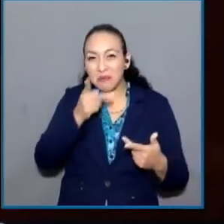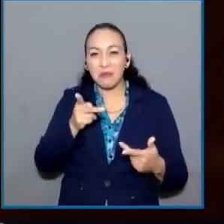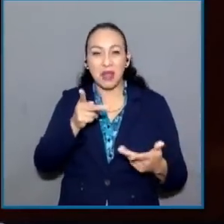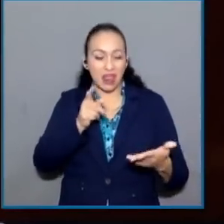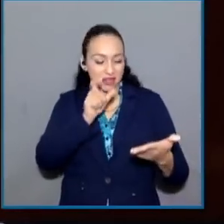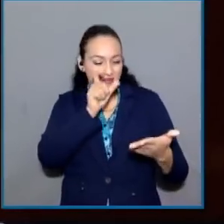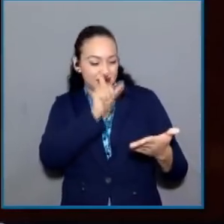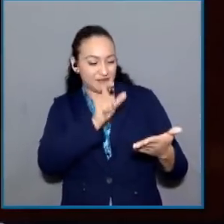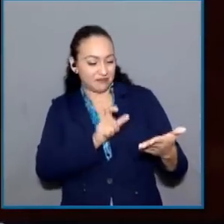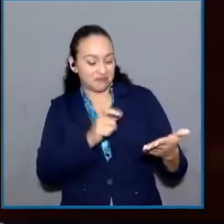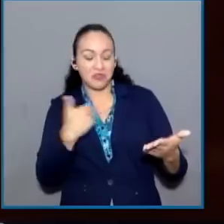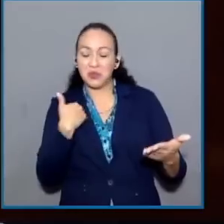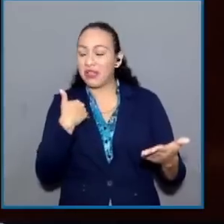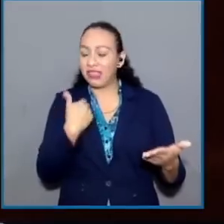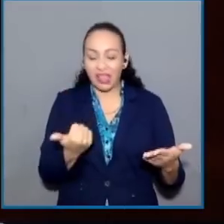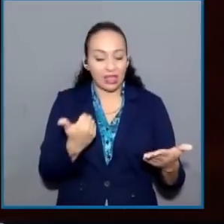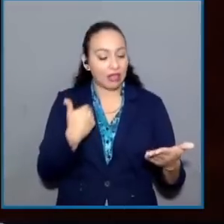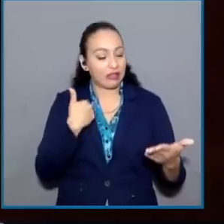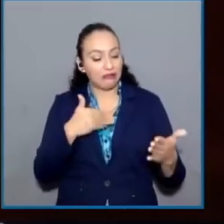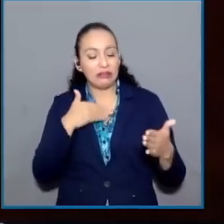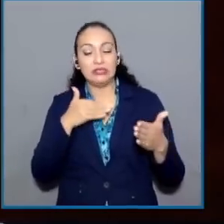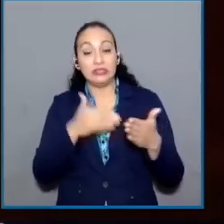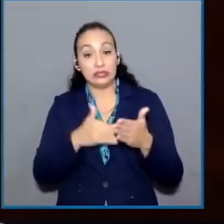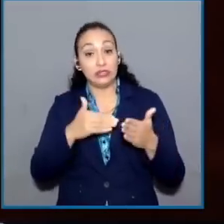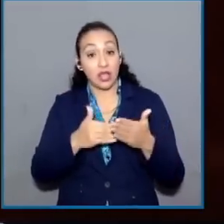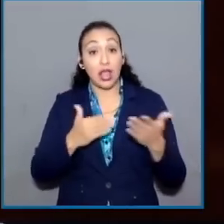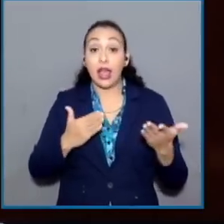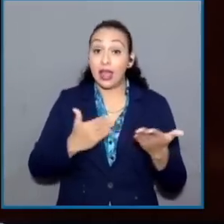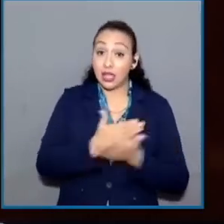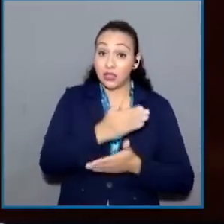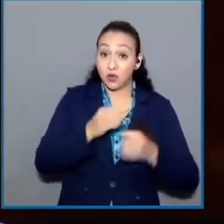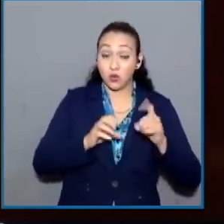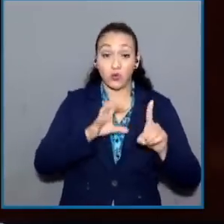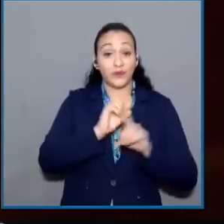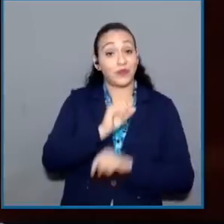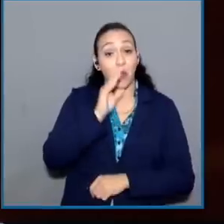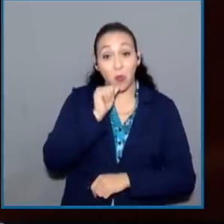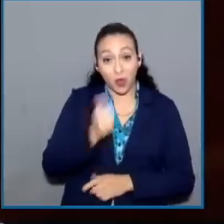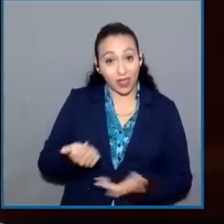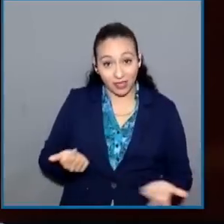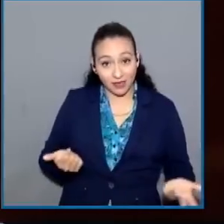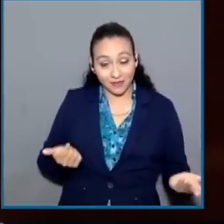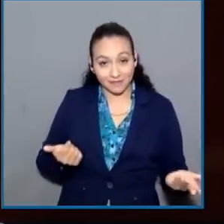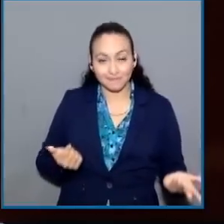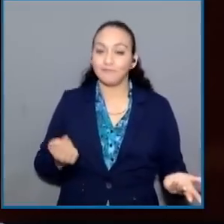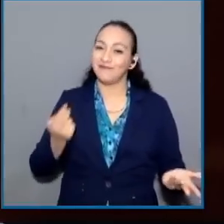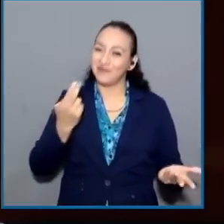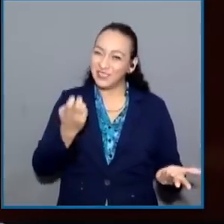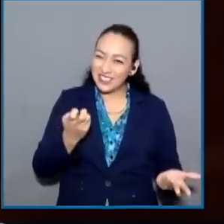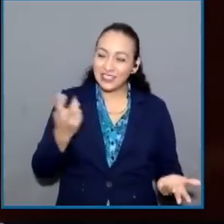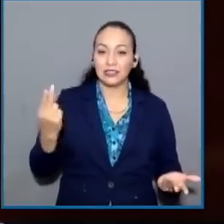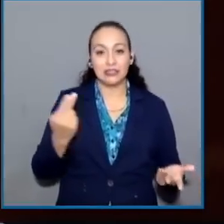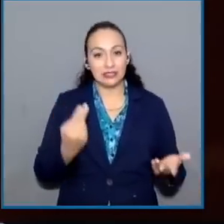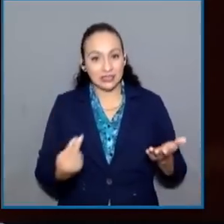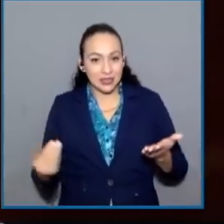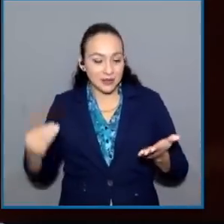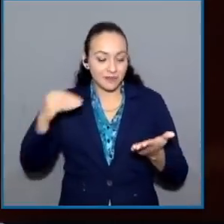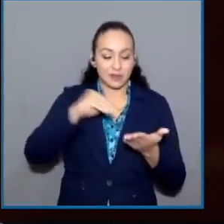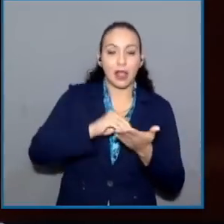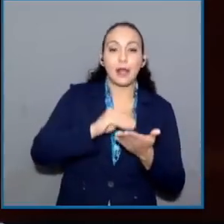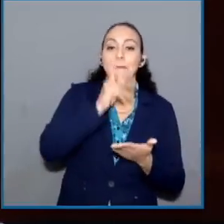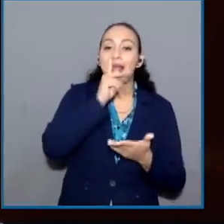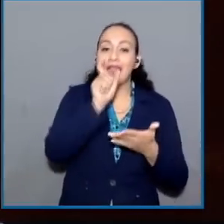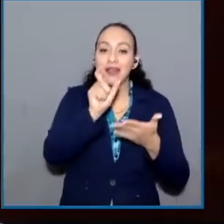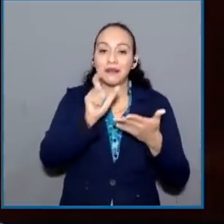ante decisiones que tampoco le son inteligibles. Y todo esto enmarcado en la